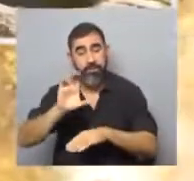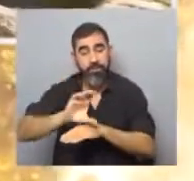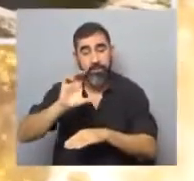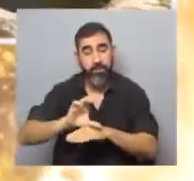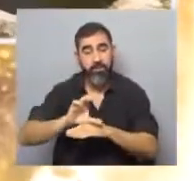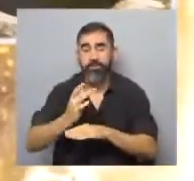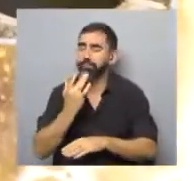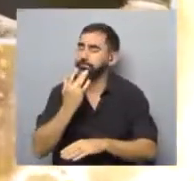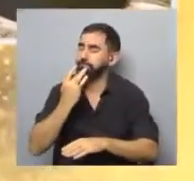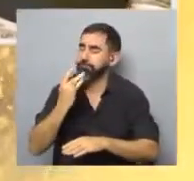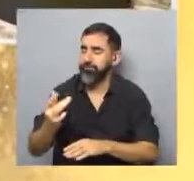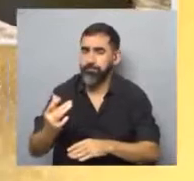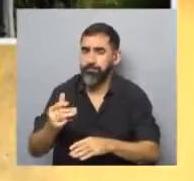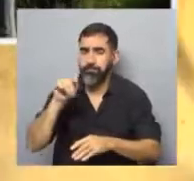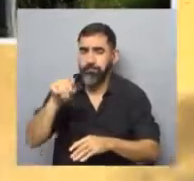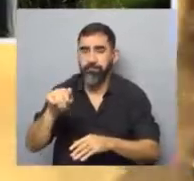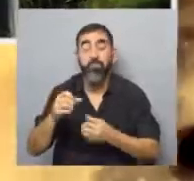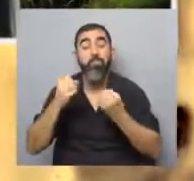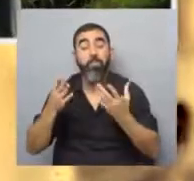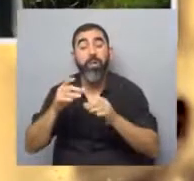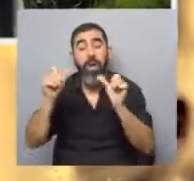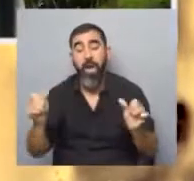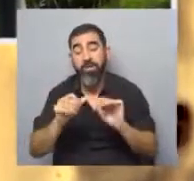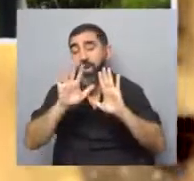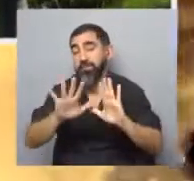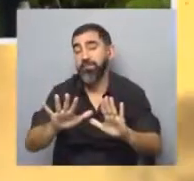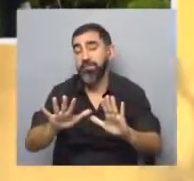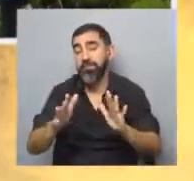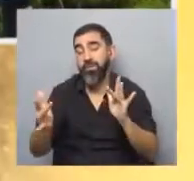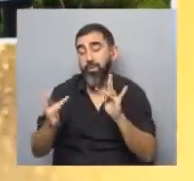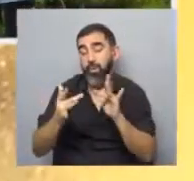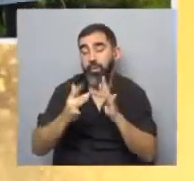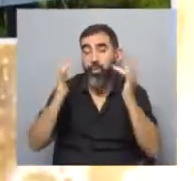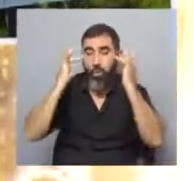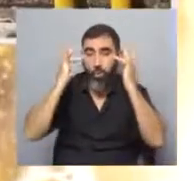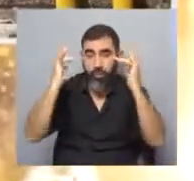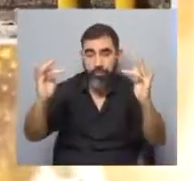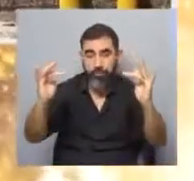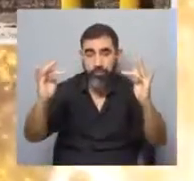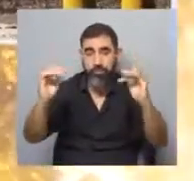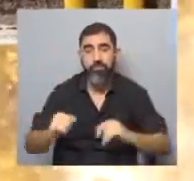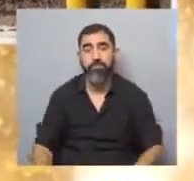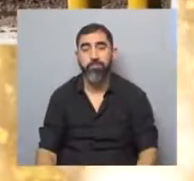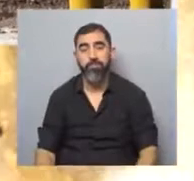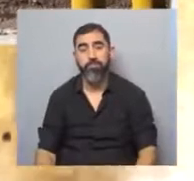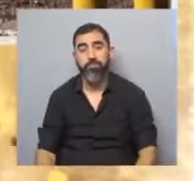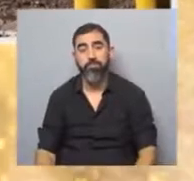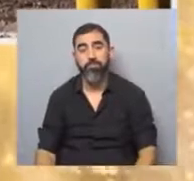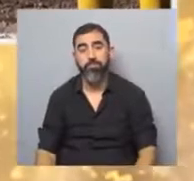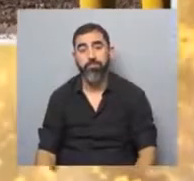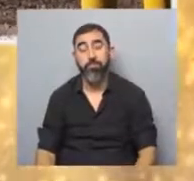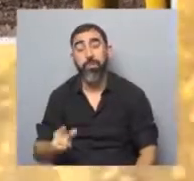realmente fantástico, porque eso es lo que hacen los geoparques, se acercan a la educación. Claro, y es eso que decías recién, ¿no? Tal vez